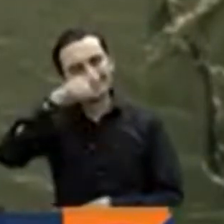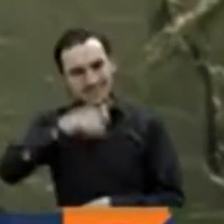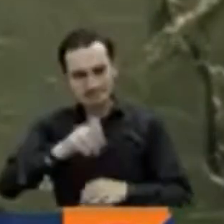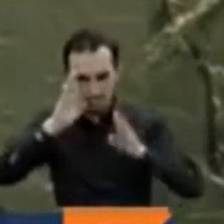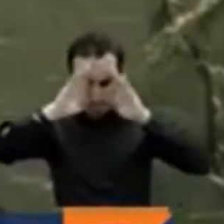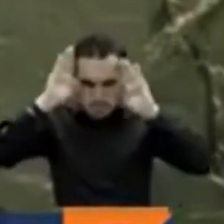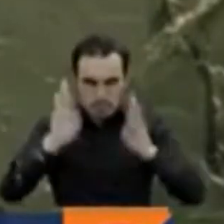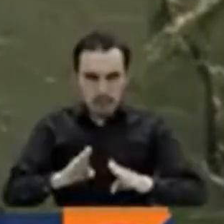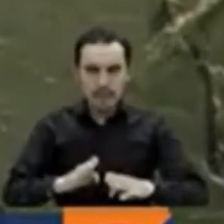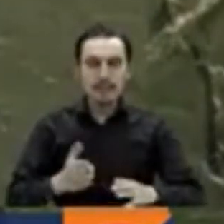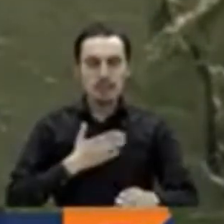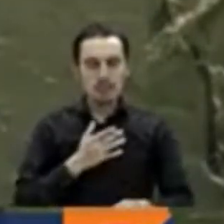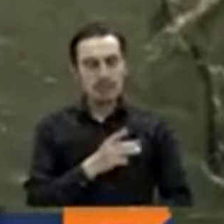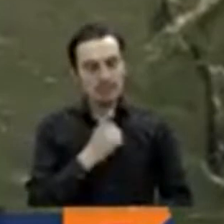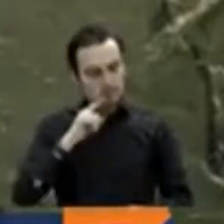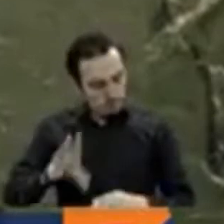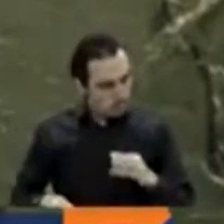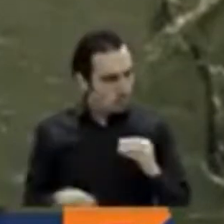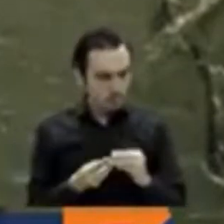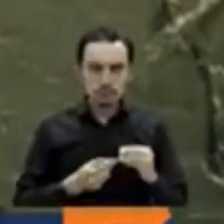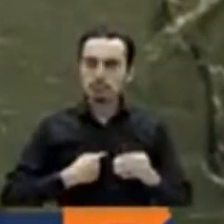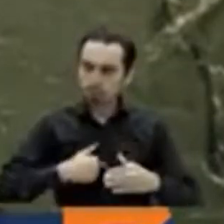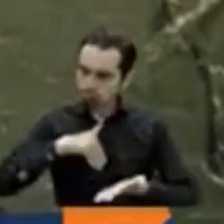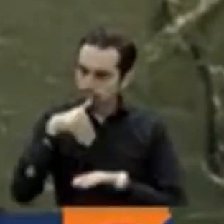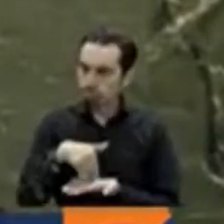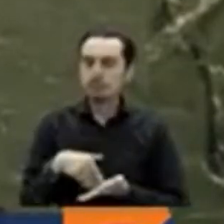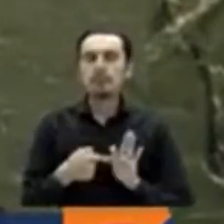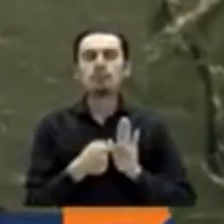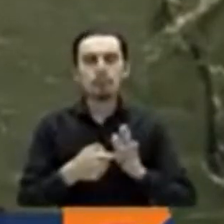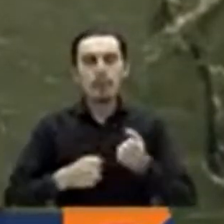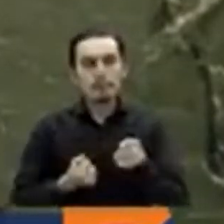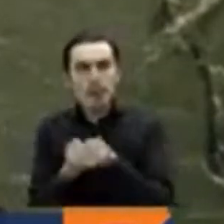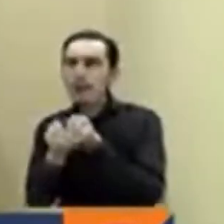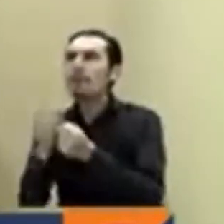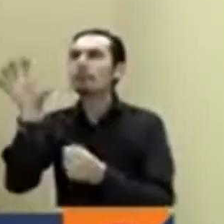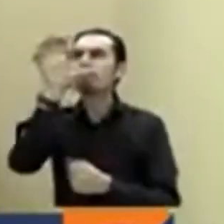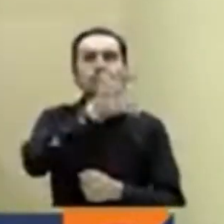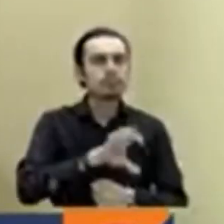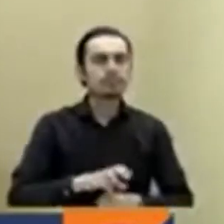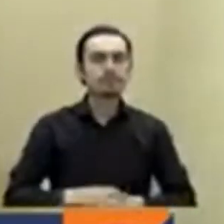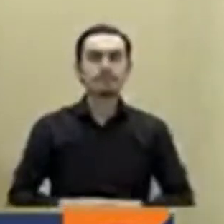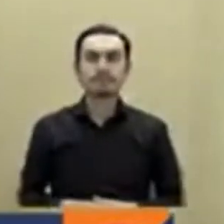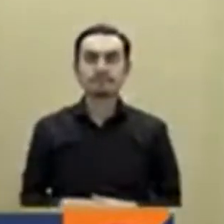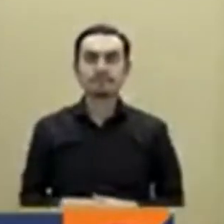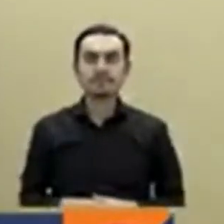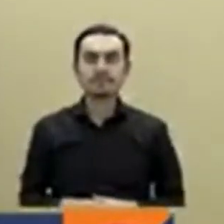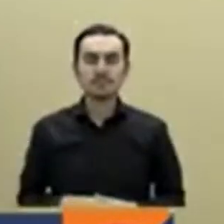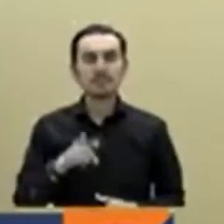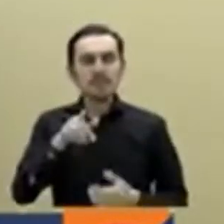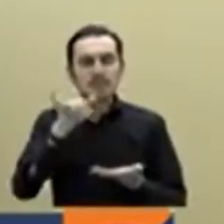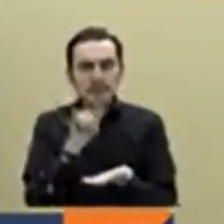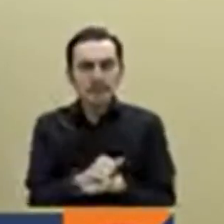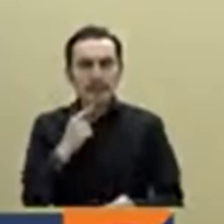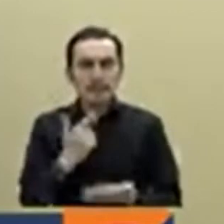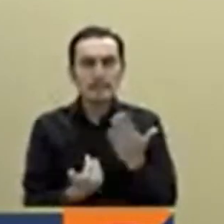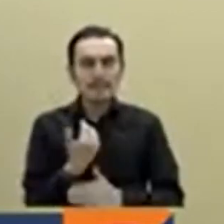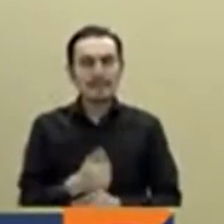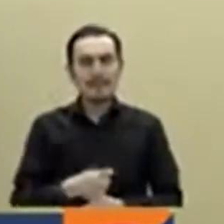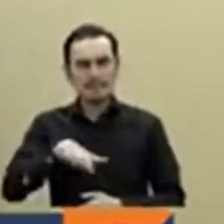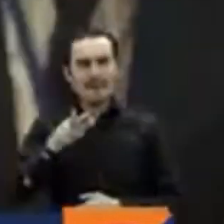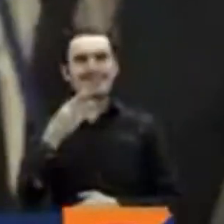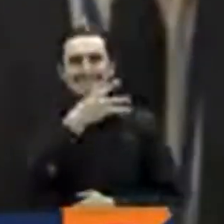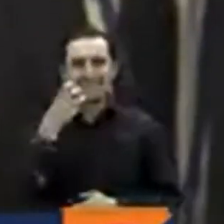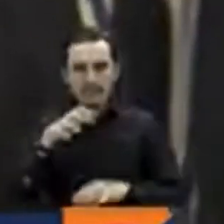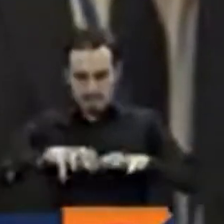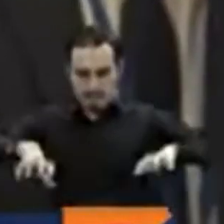atender y desde Chile estamos disponibles para colaborar en cada lugar del mundo en aquello. Así empiezan a verse los más de 300 eventos